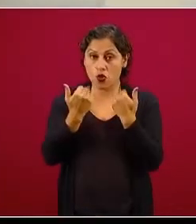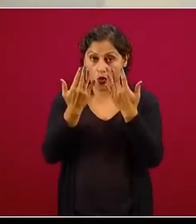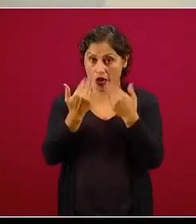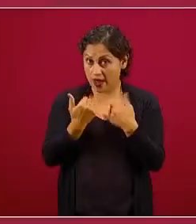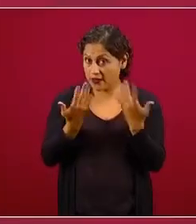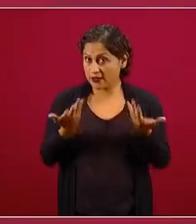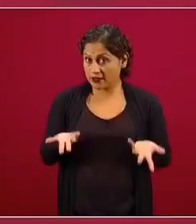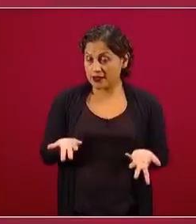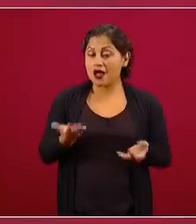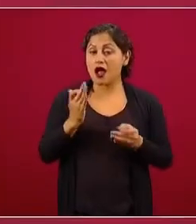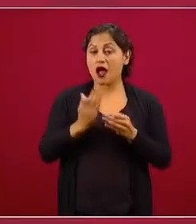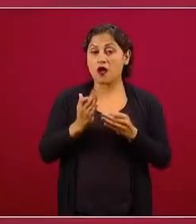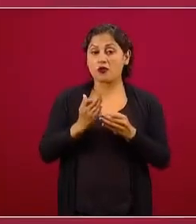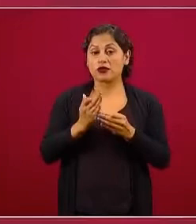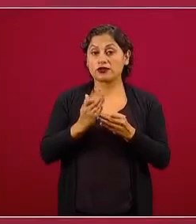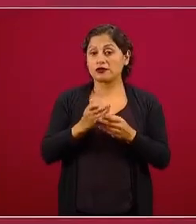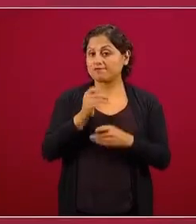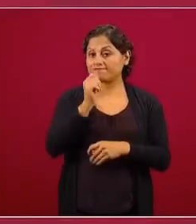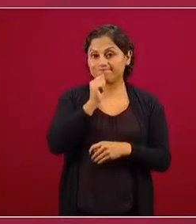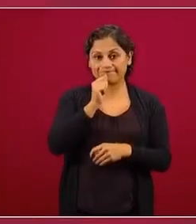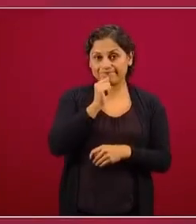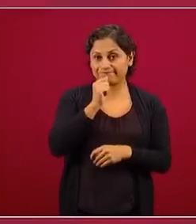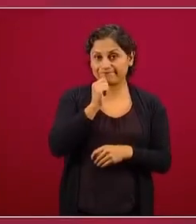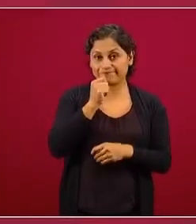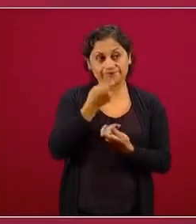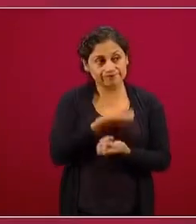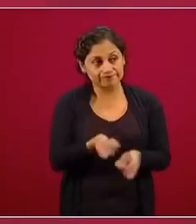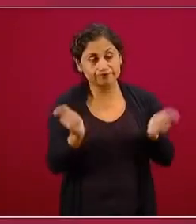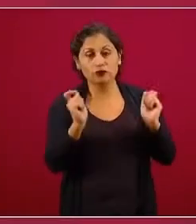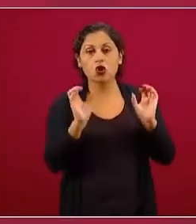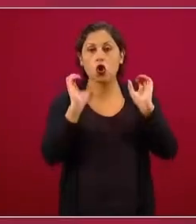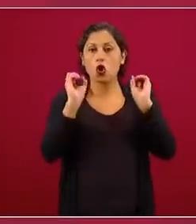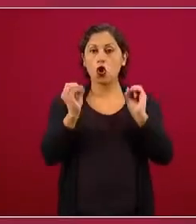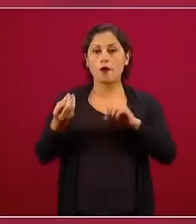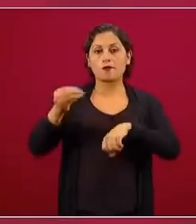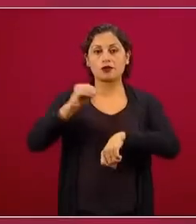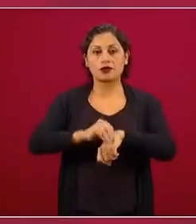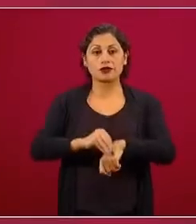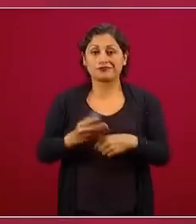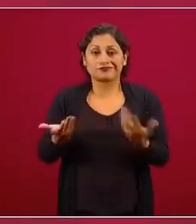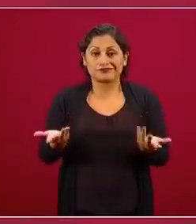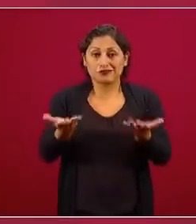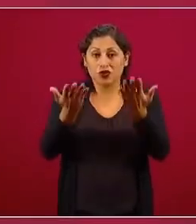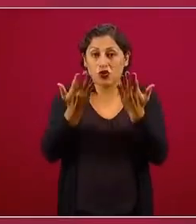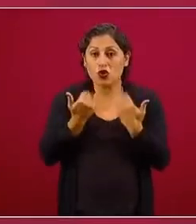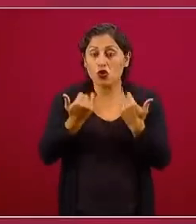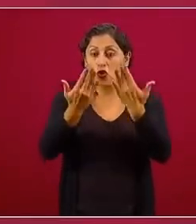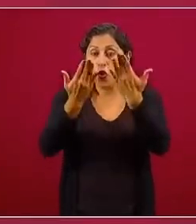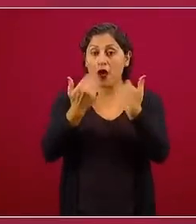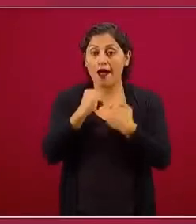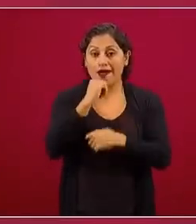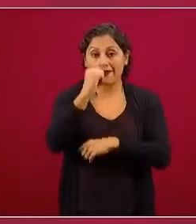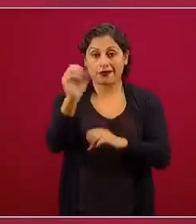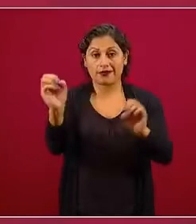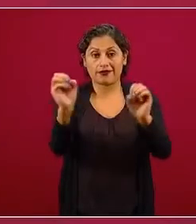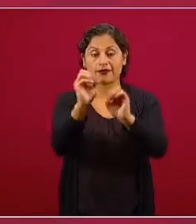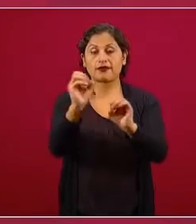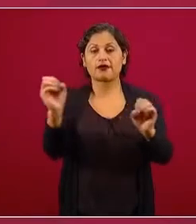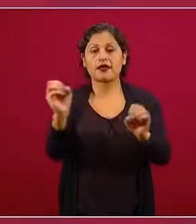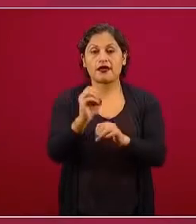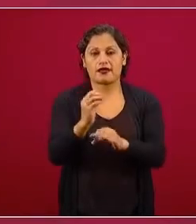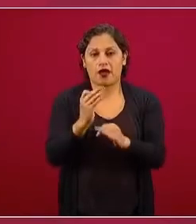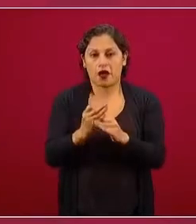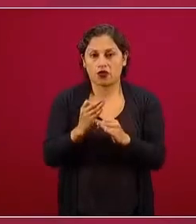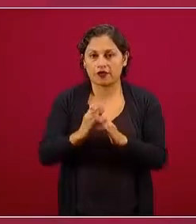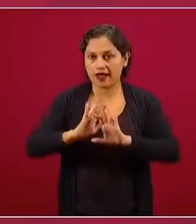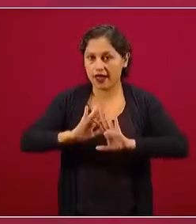siquiera esté lista para distribuirse o aplicarse, sino que todavía no tenemos ninguna vacuna que en su momento haya evidenciado